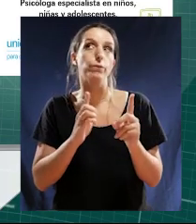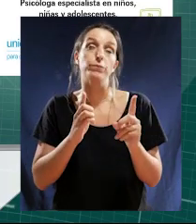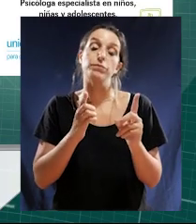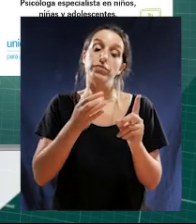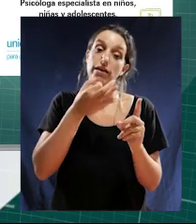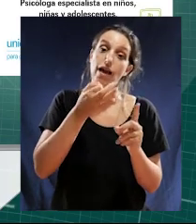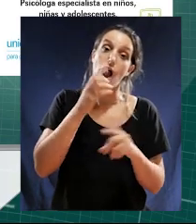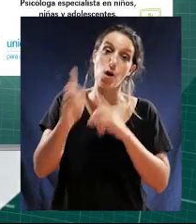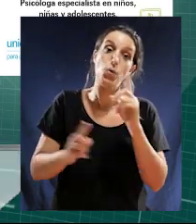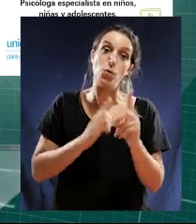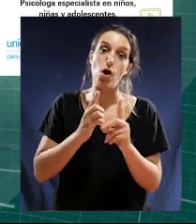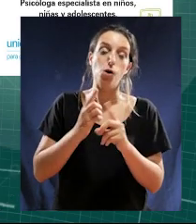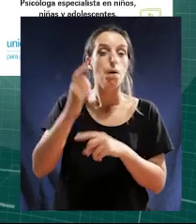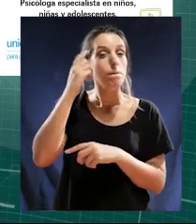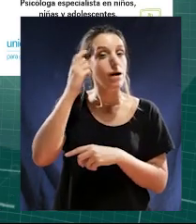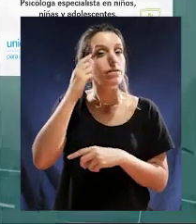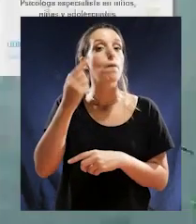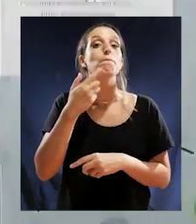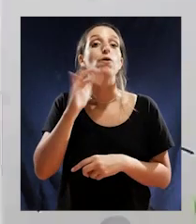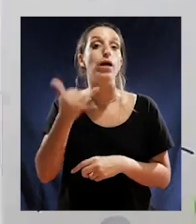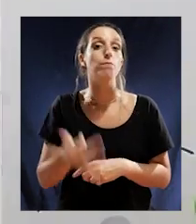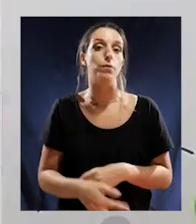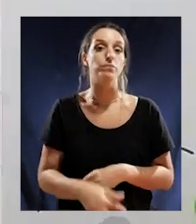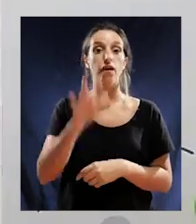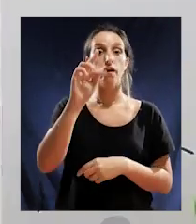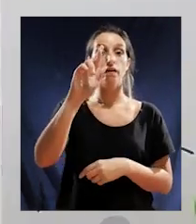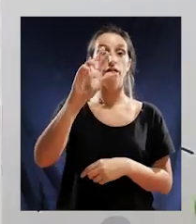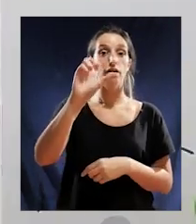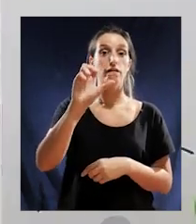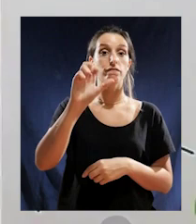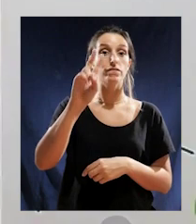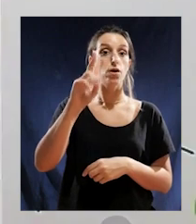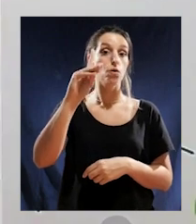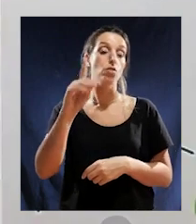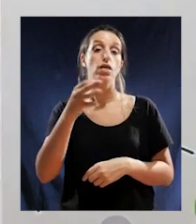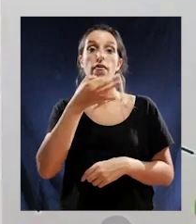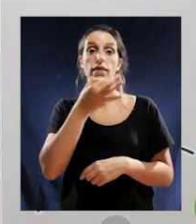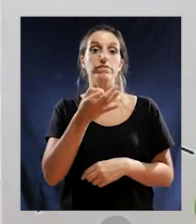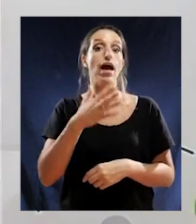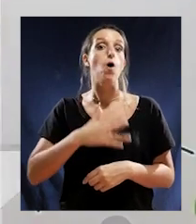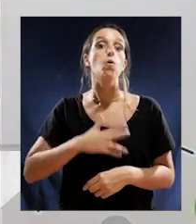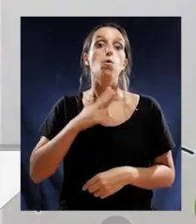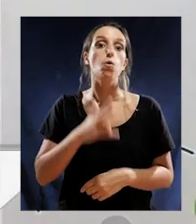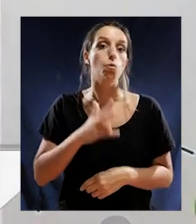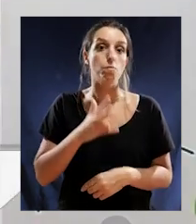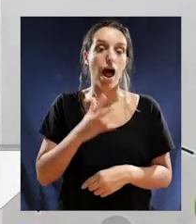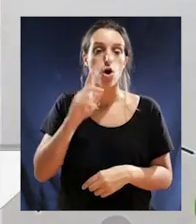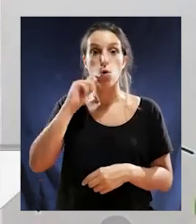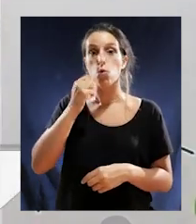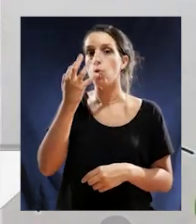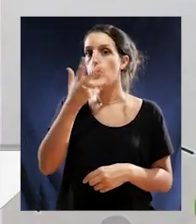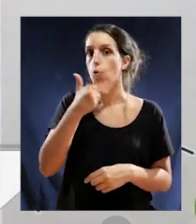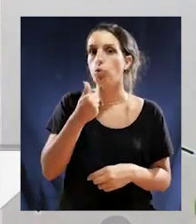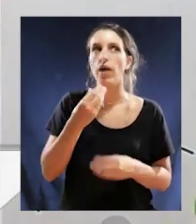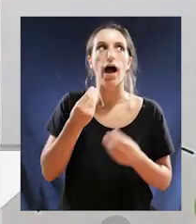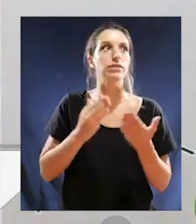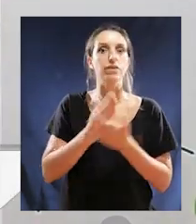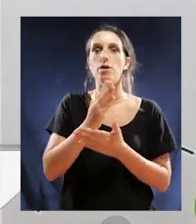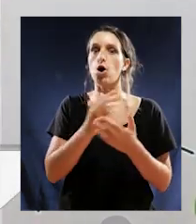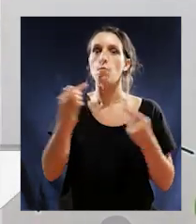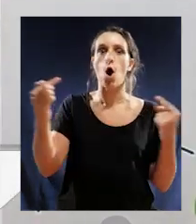algunos que nos acompañan a pensar que yo esté freud por ejemplo ha dicho que a los humanos no hay nada que nos guste más que los contrastes